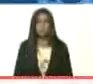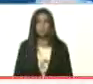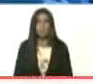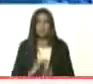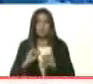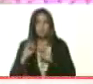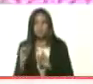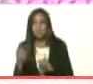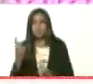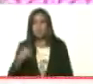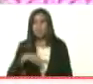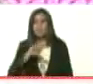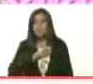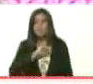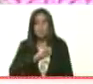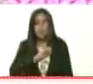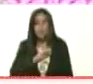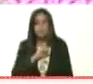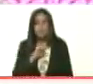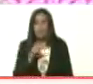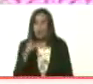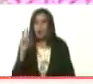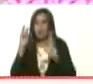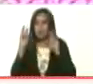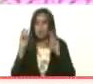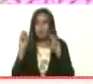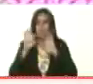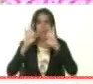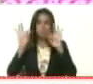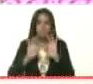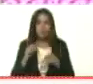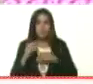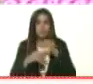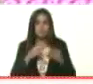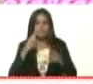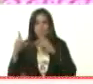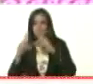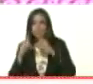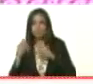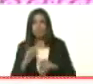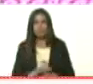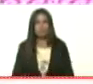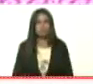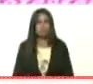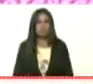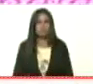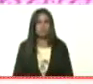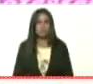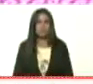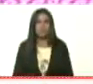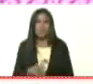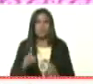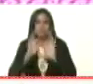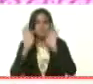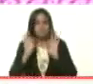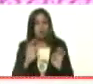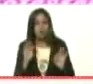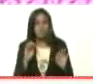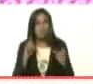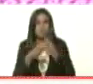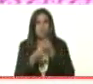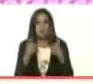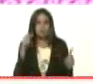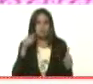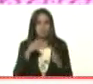Ellos le tienen miedo a esta nueva forma de ejercer la política, a esta nueva forma de democracia directa,